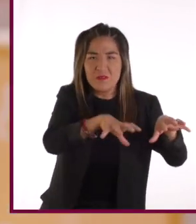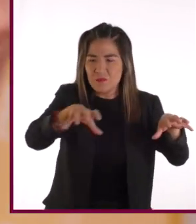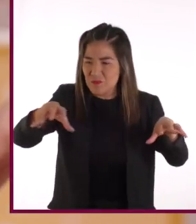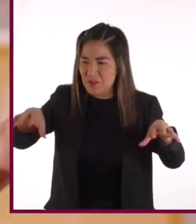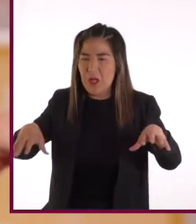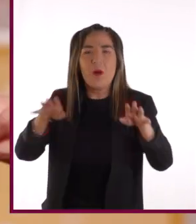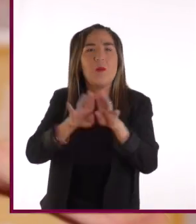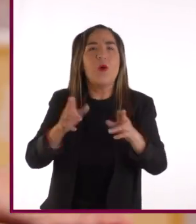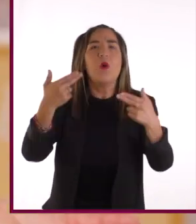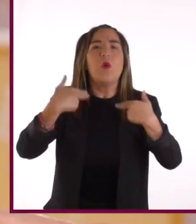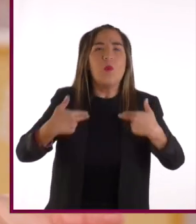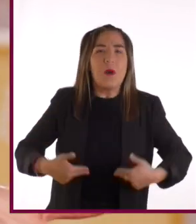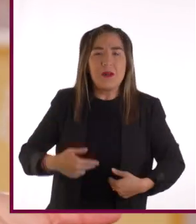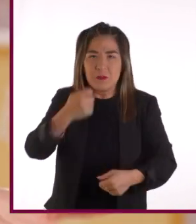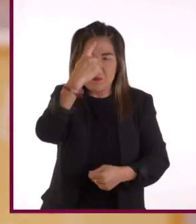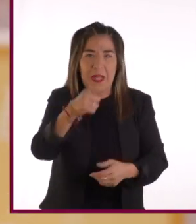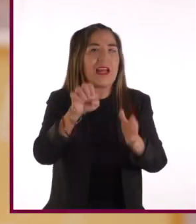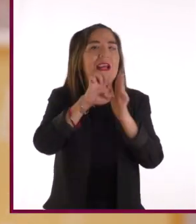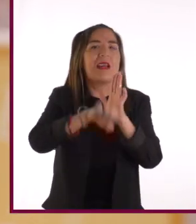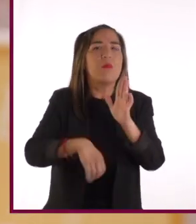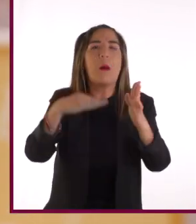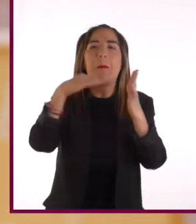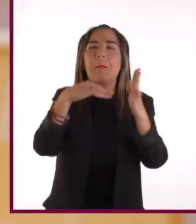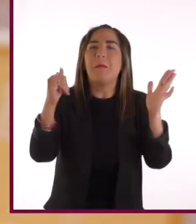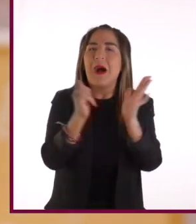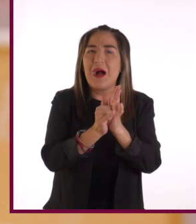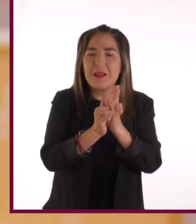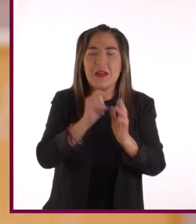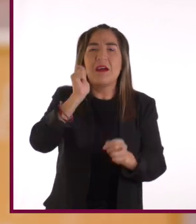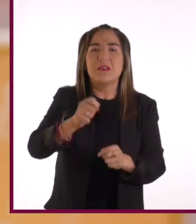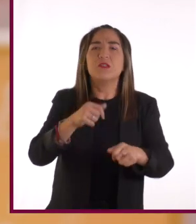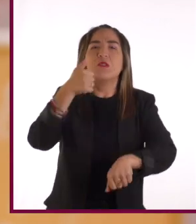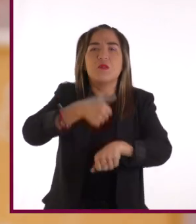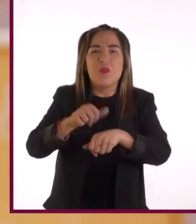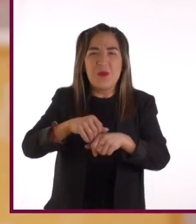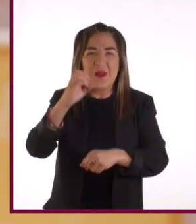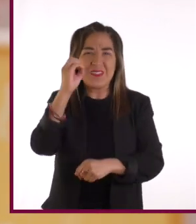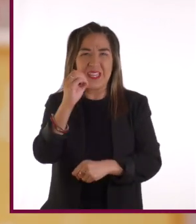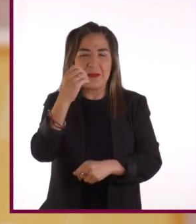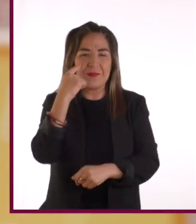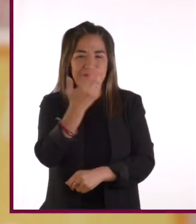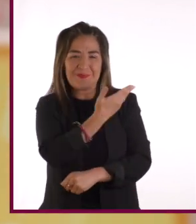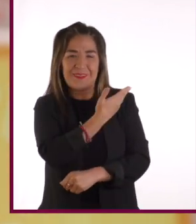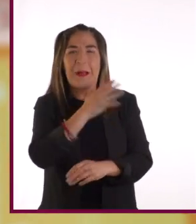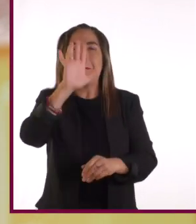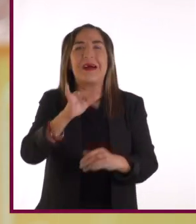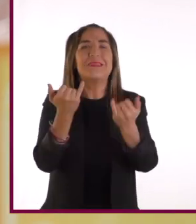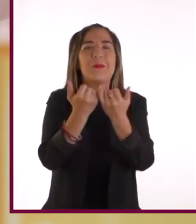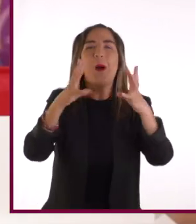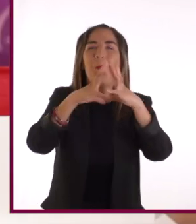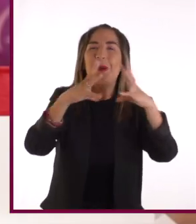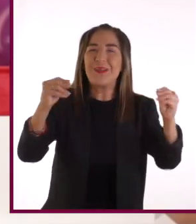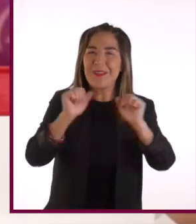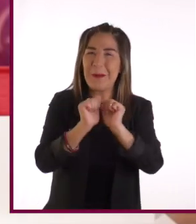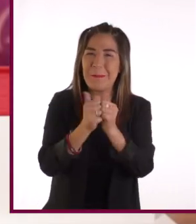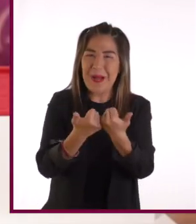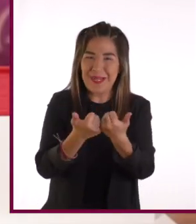números. Exacto, tenemos los signos que utilizaban los mayas. La representación del número 0 me gusta muchísimo porque parece un bolillo,